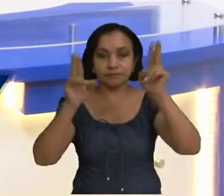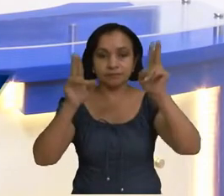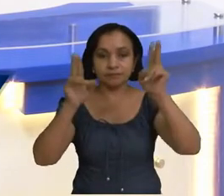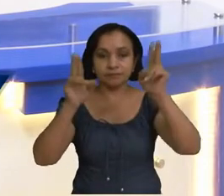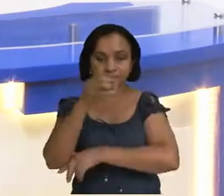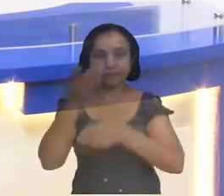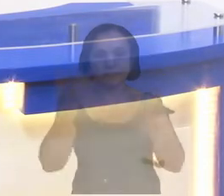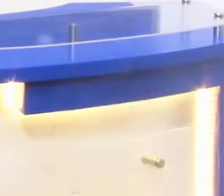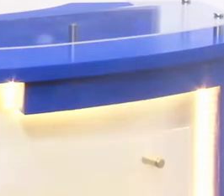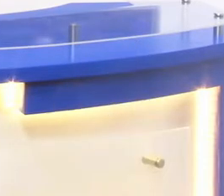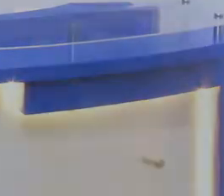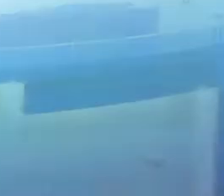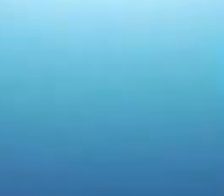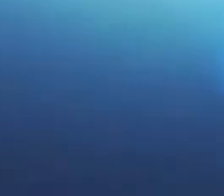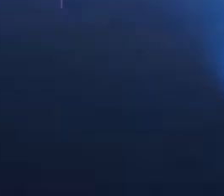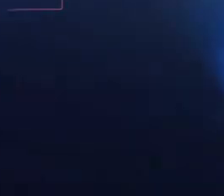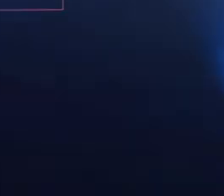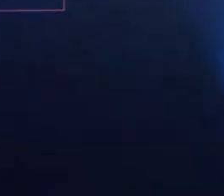día.